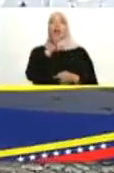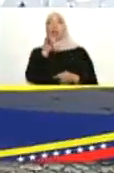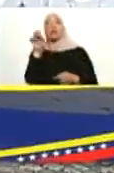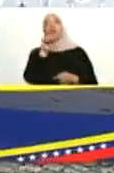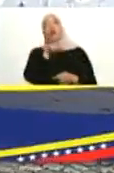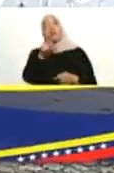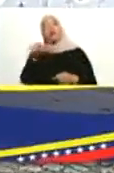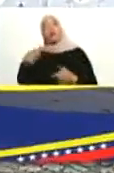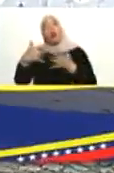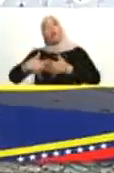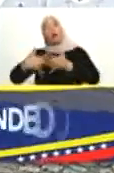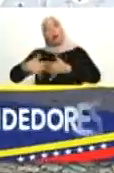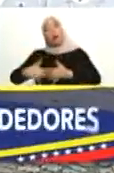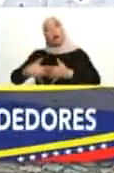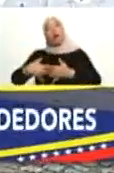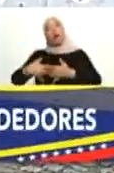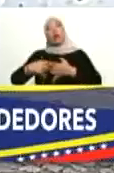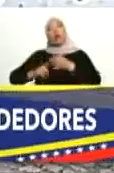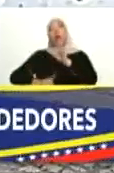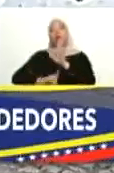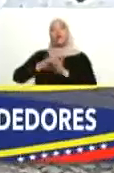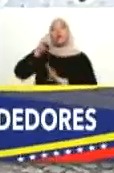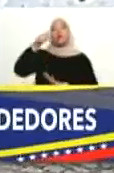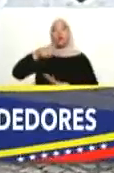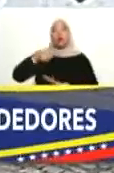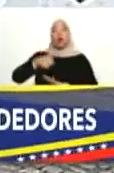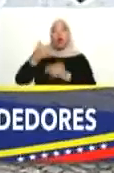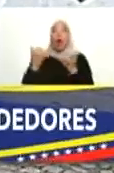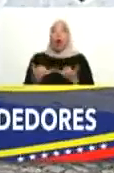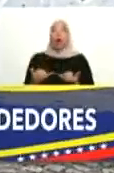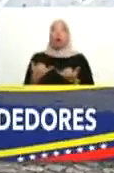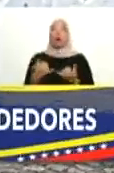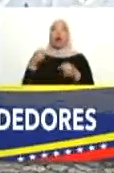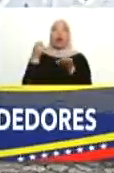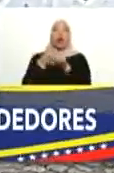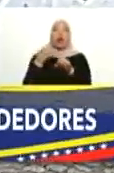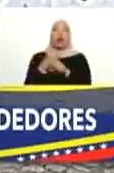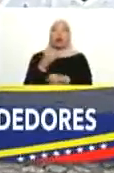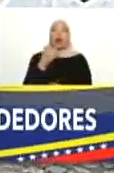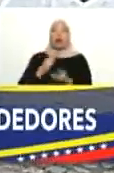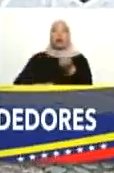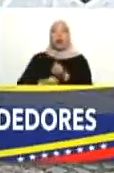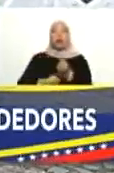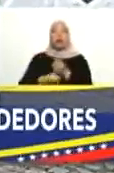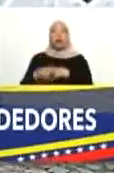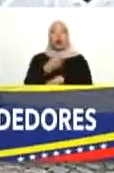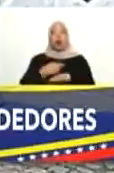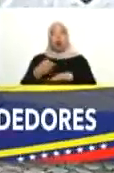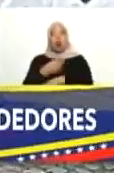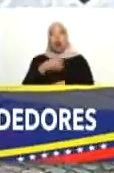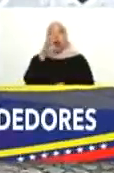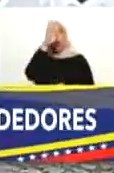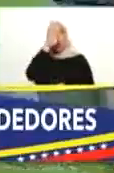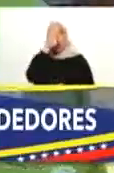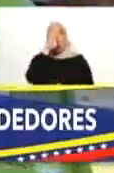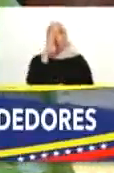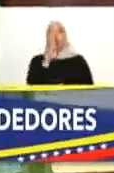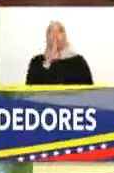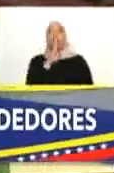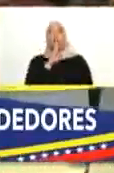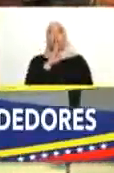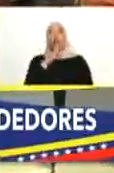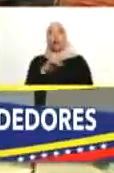país. Más que una promesa, hoy es una realidad, gracias al señor gobernador, al Banco del Tesoro, por darnos las